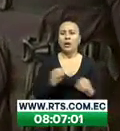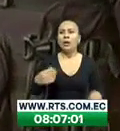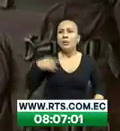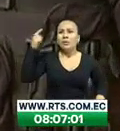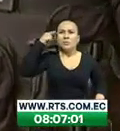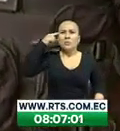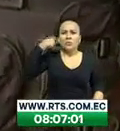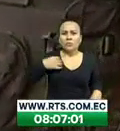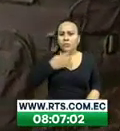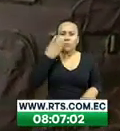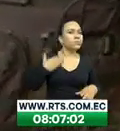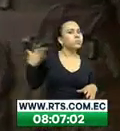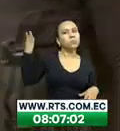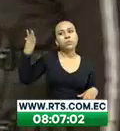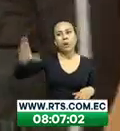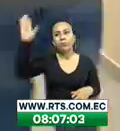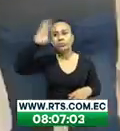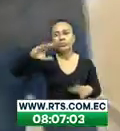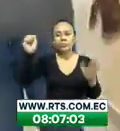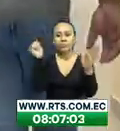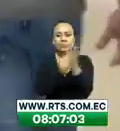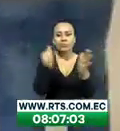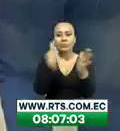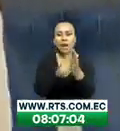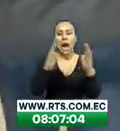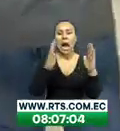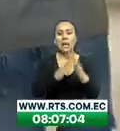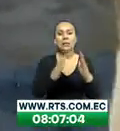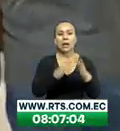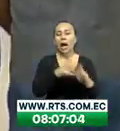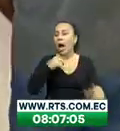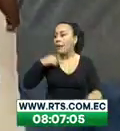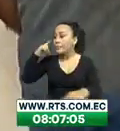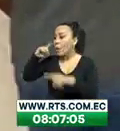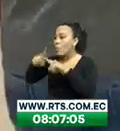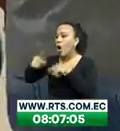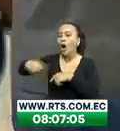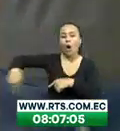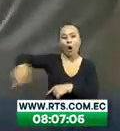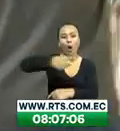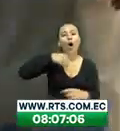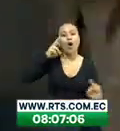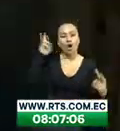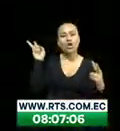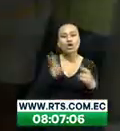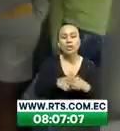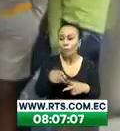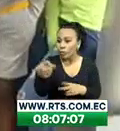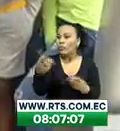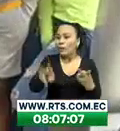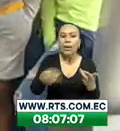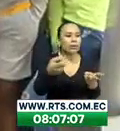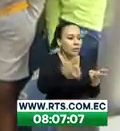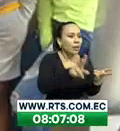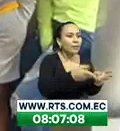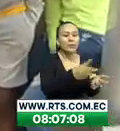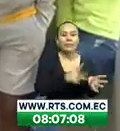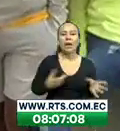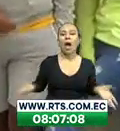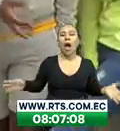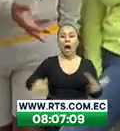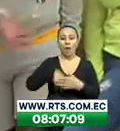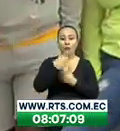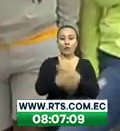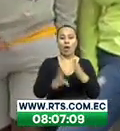Nacional la trasladaron hasta el cuartel modelo por una alerta del ECU-911, porque los afectados se reunieron fuera de su